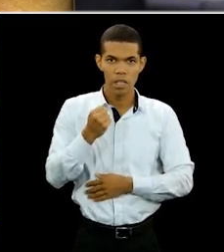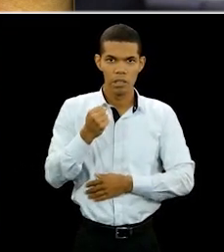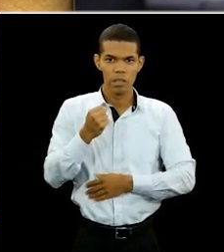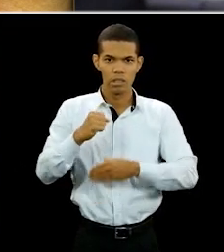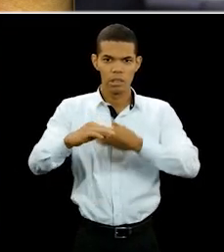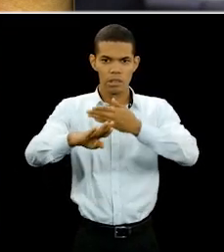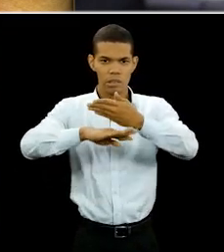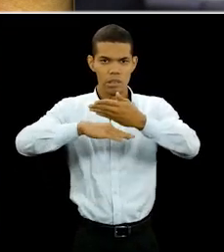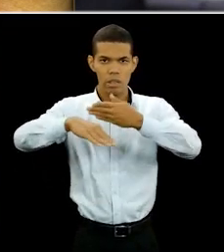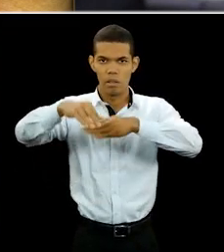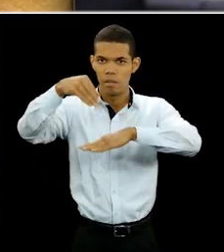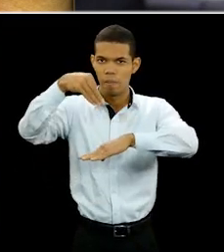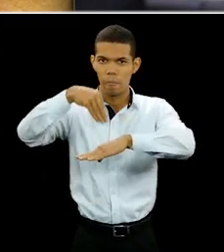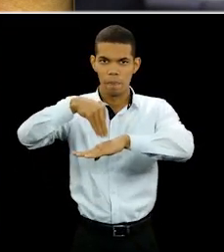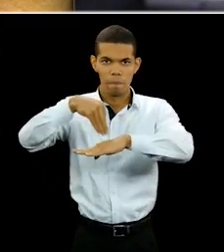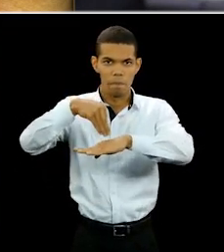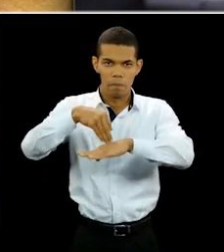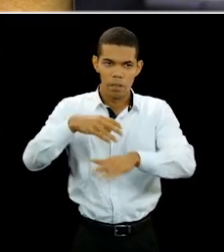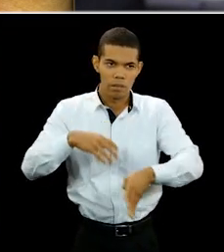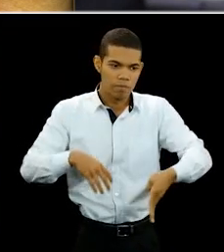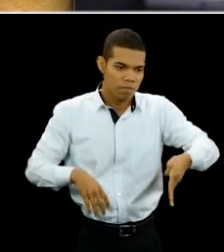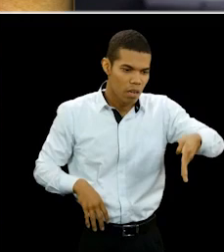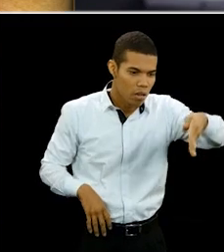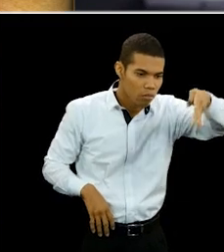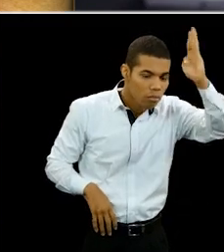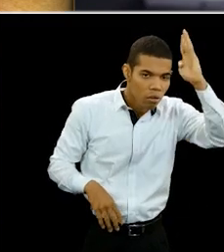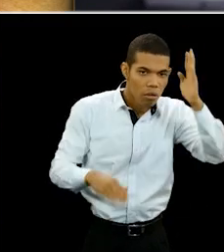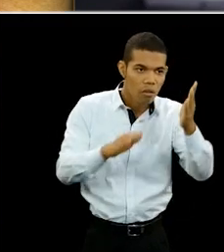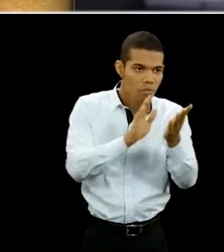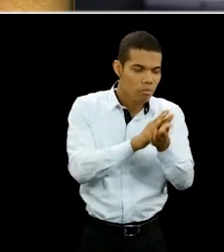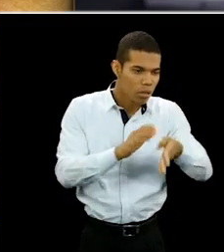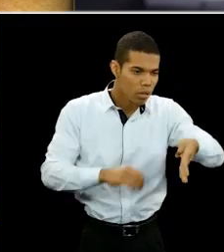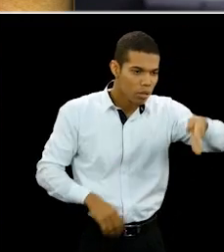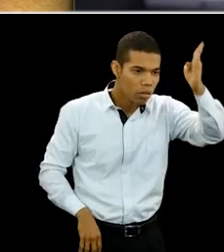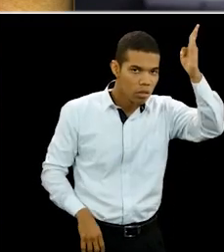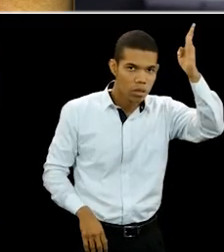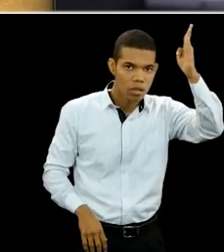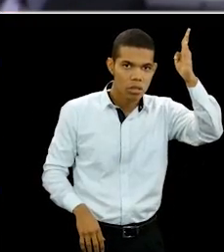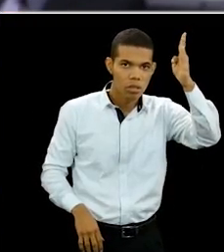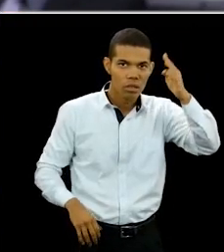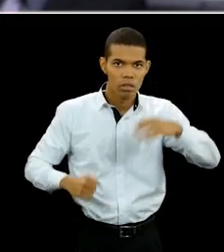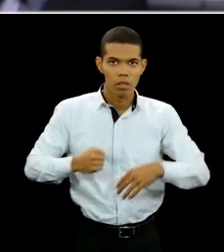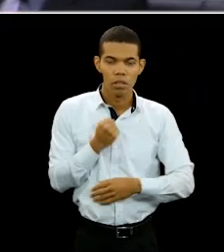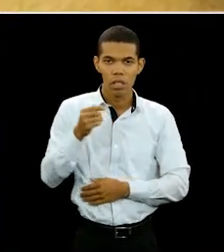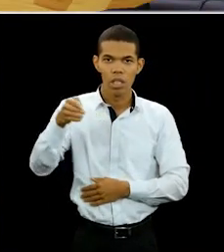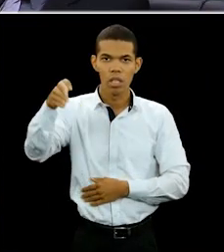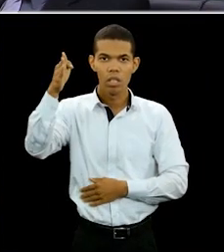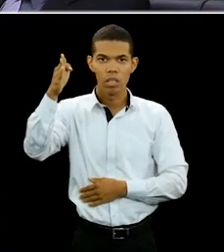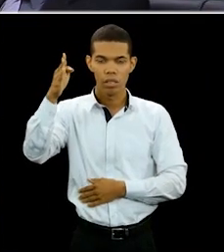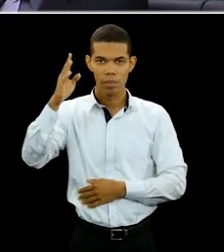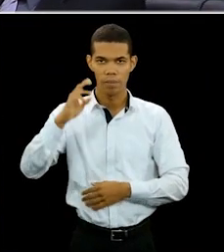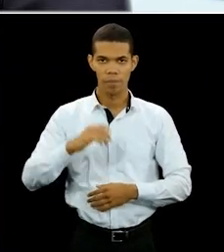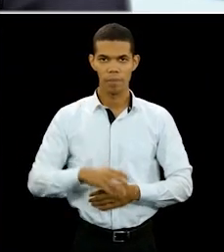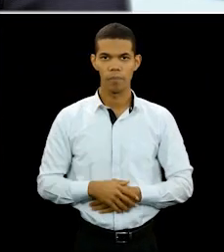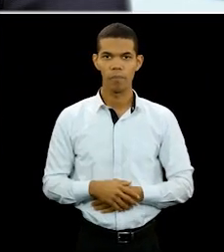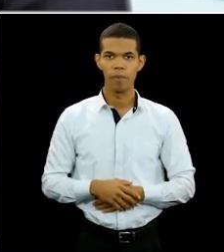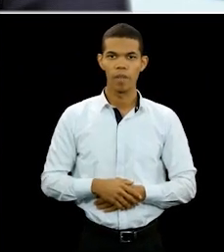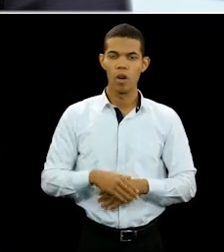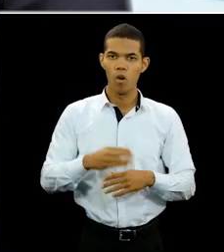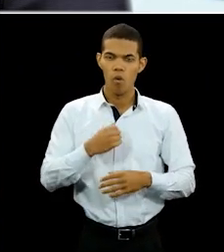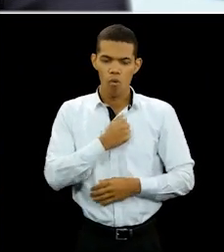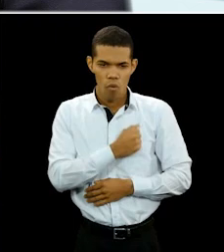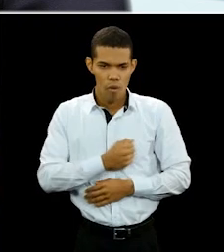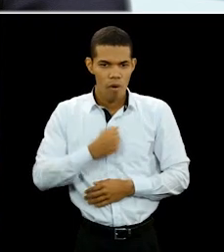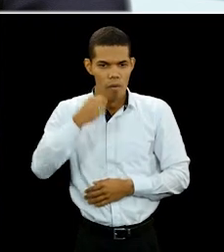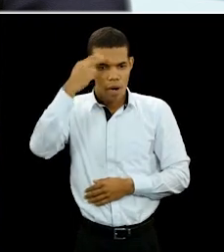vuélvete aún y verás abominaciones mayores Cuáles abominaciones de hecho doctor ese capítulo se